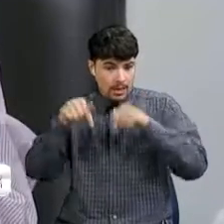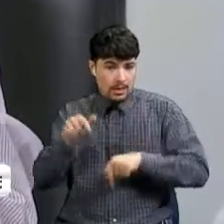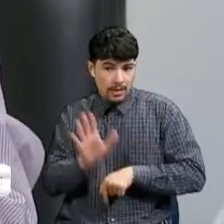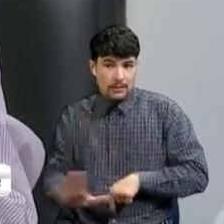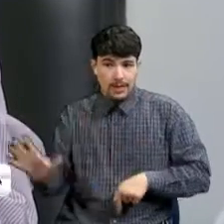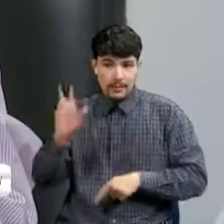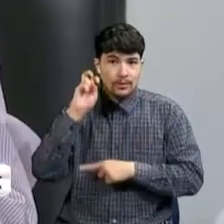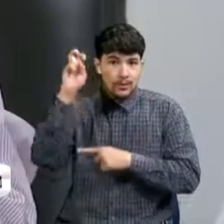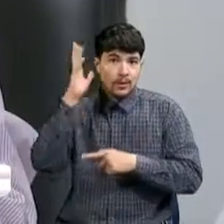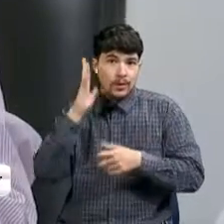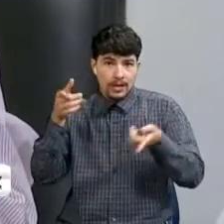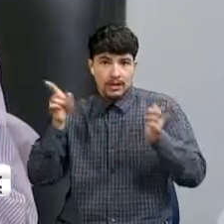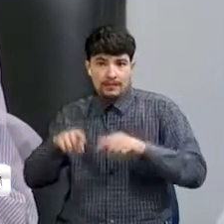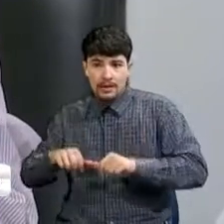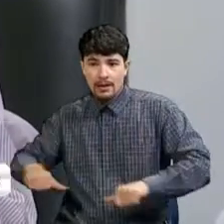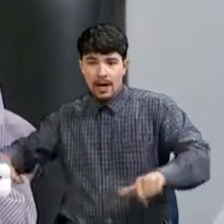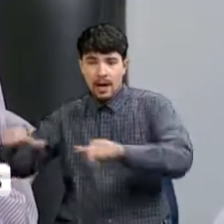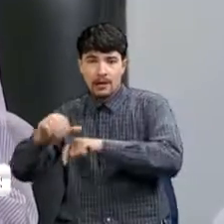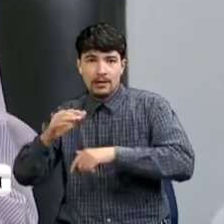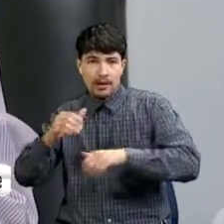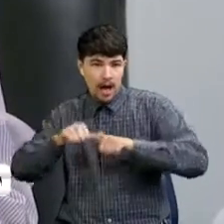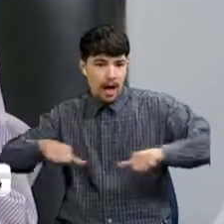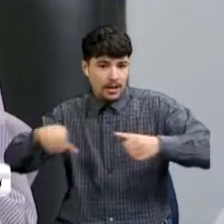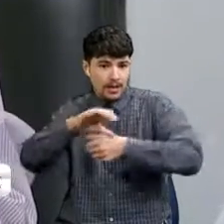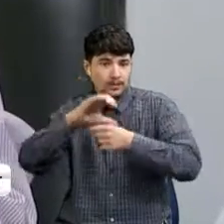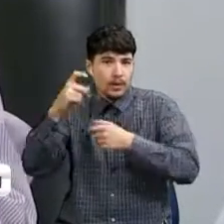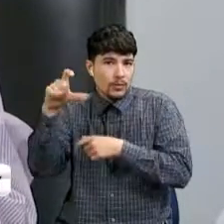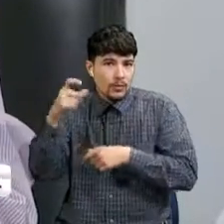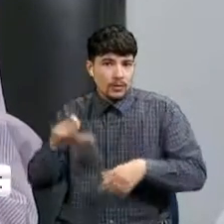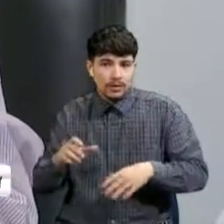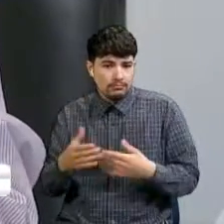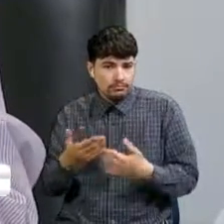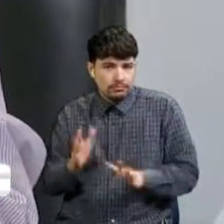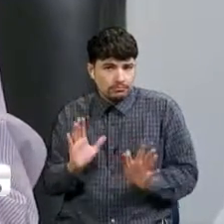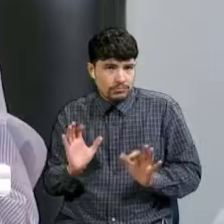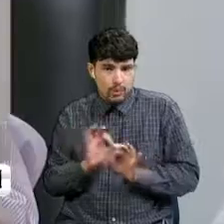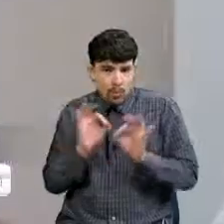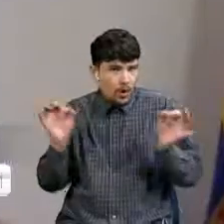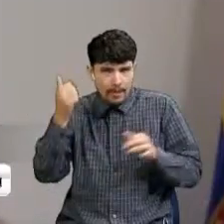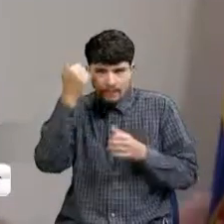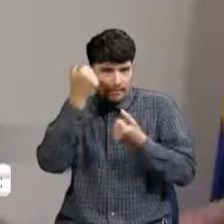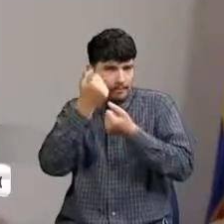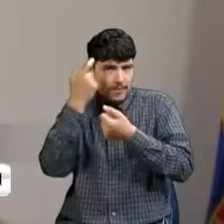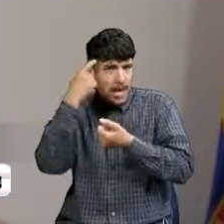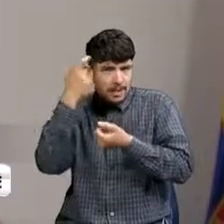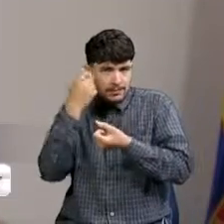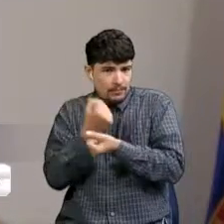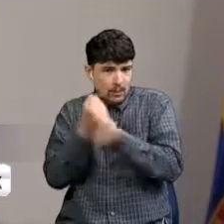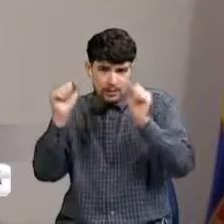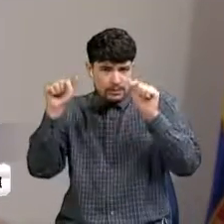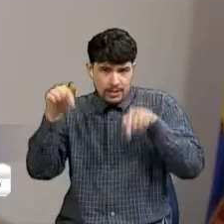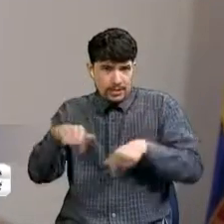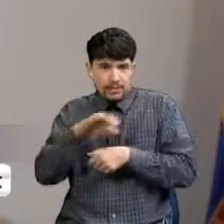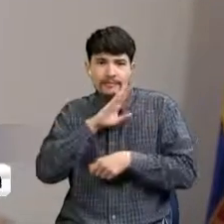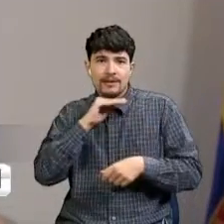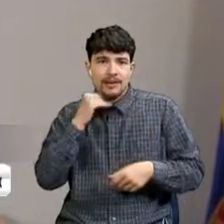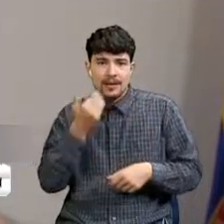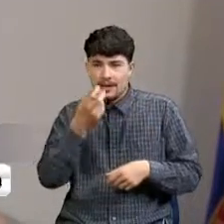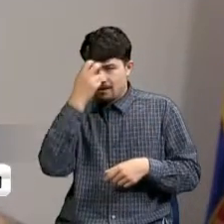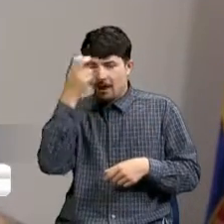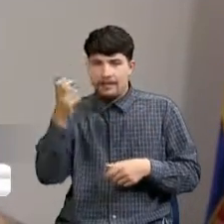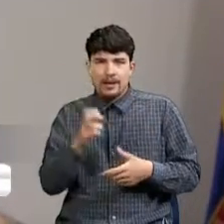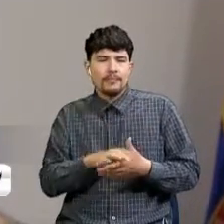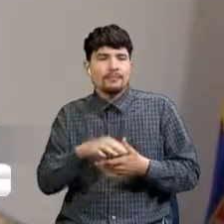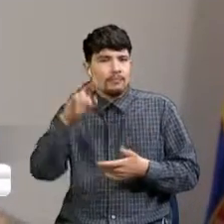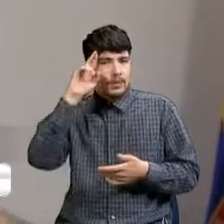se refiere, y en áreas como la área metropolitana, pues uno casi que era impensable. Norte de Santander hizo un barrido en toda la